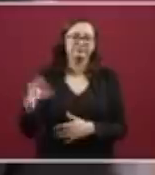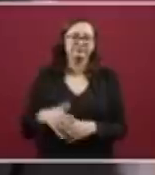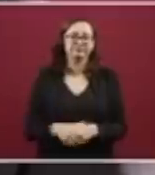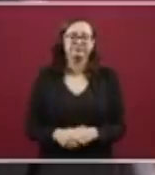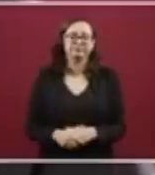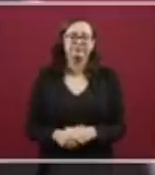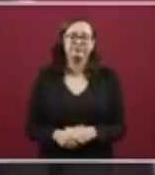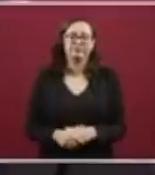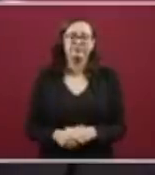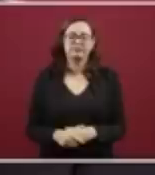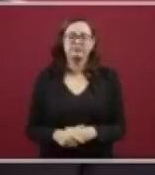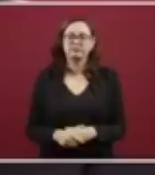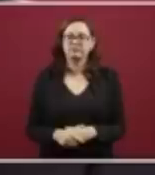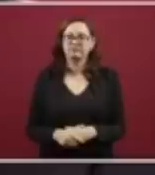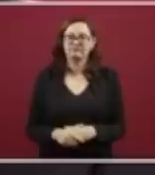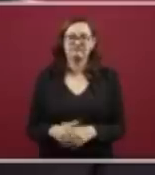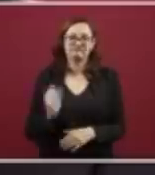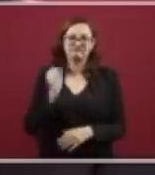diputados, senadores,